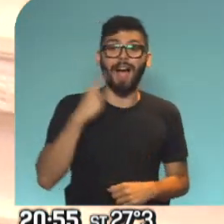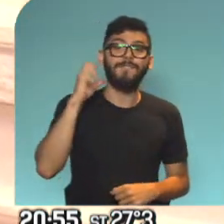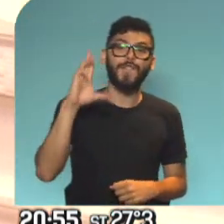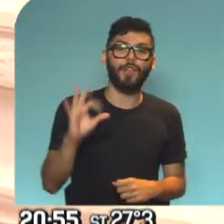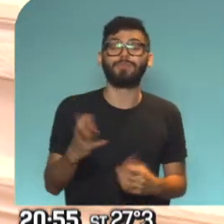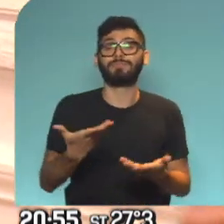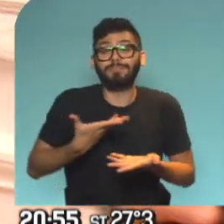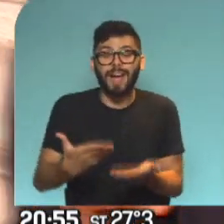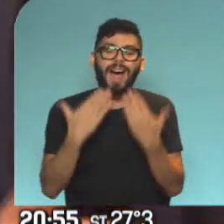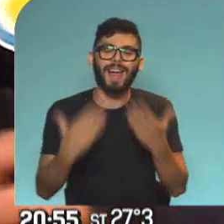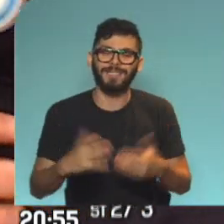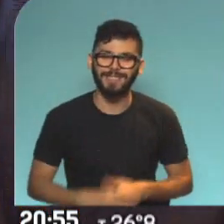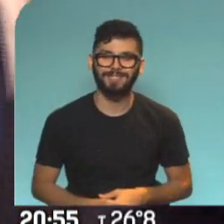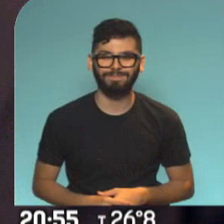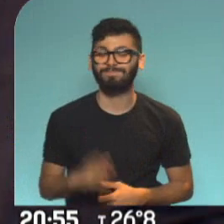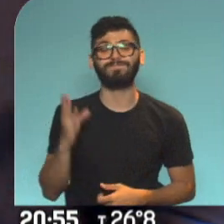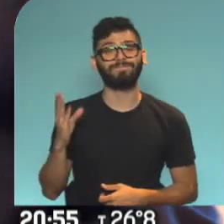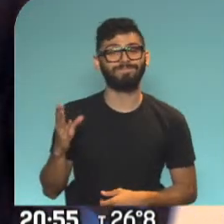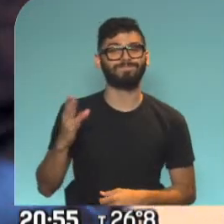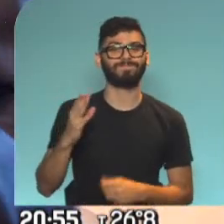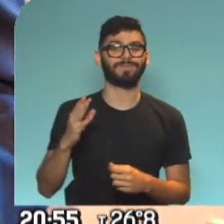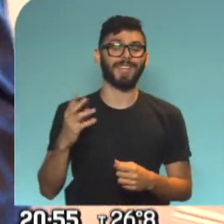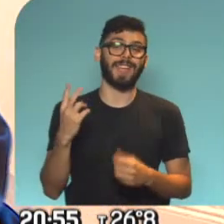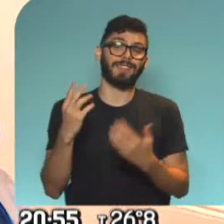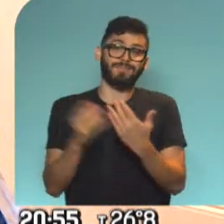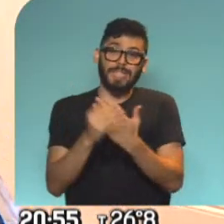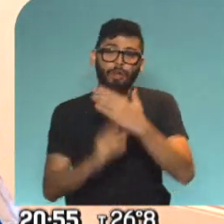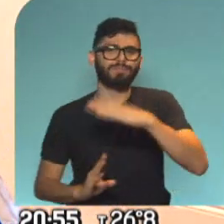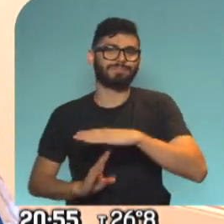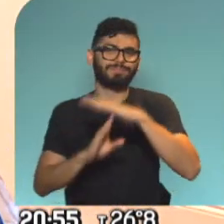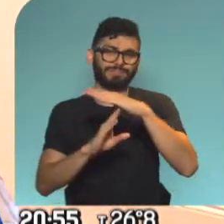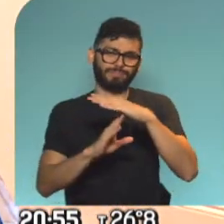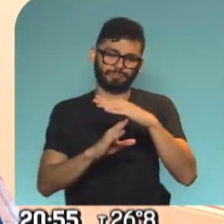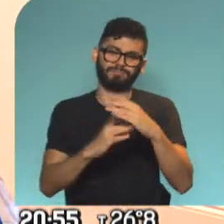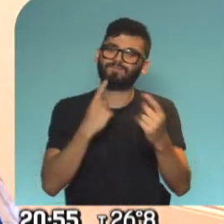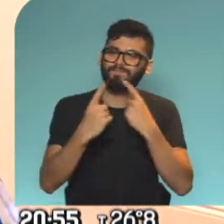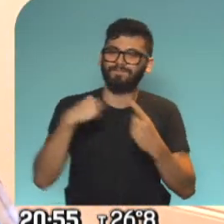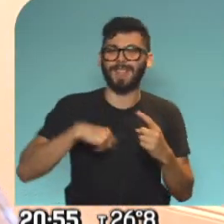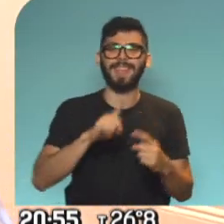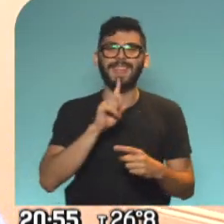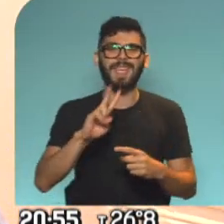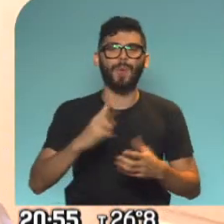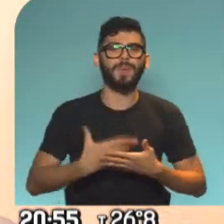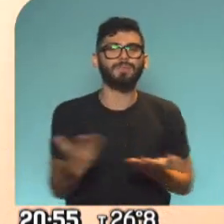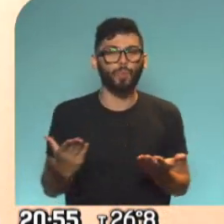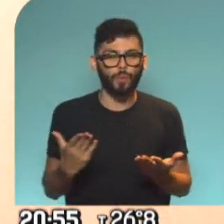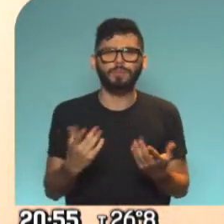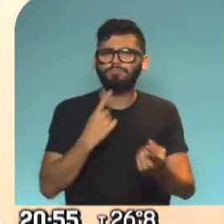Gracias a ustedes. La palabra del jefe de gabinete, dialogando con la televisión pública y hablando de varios temas.